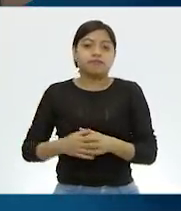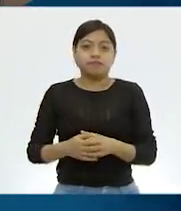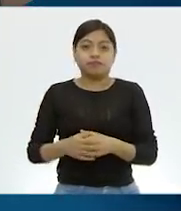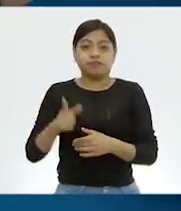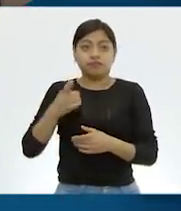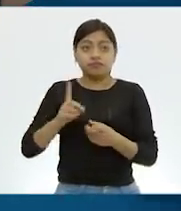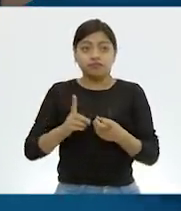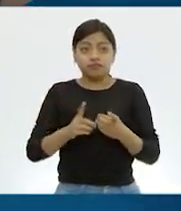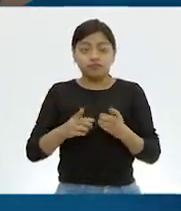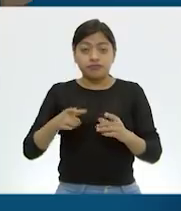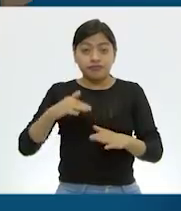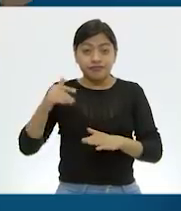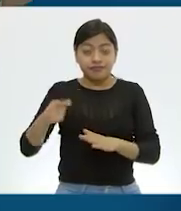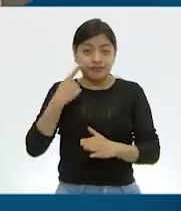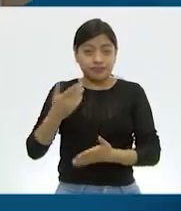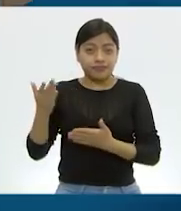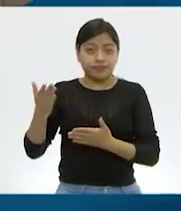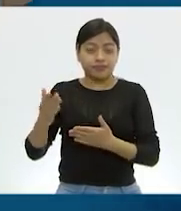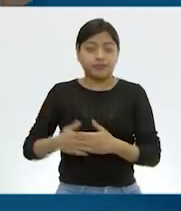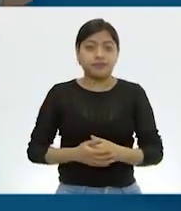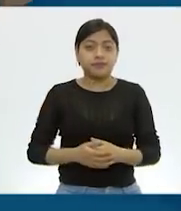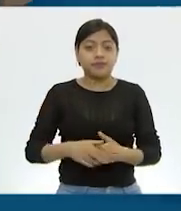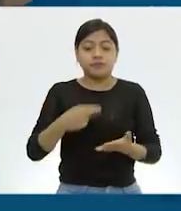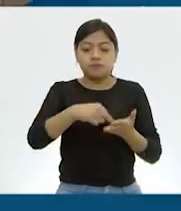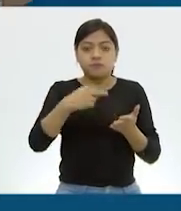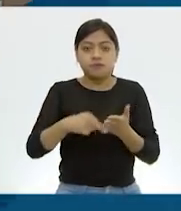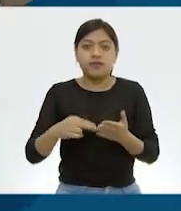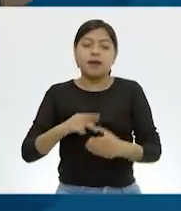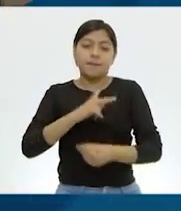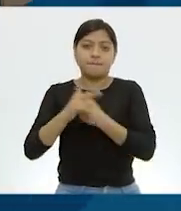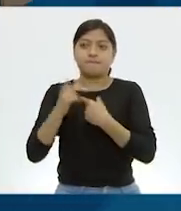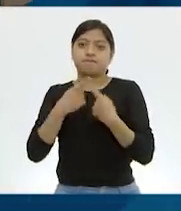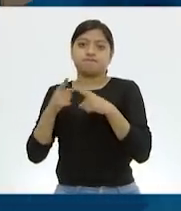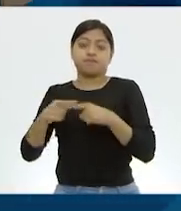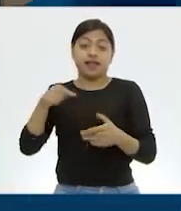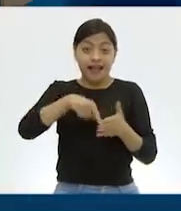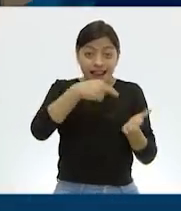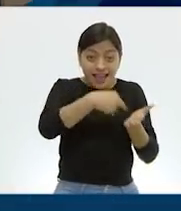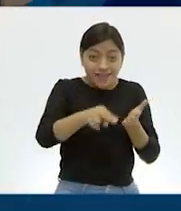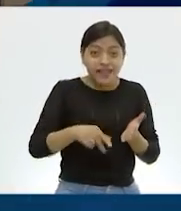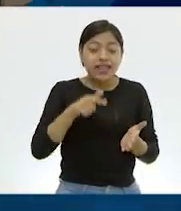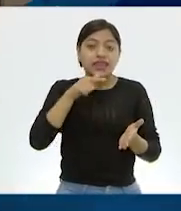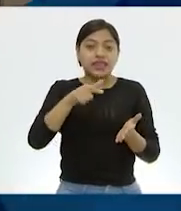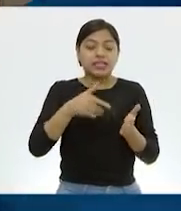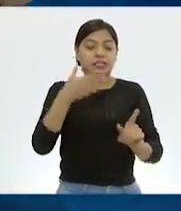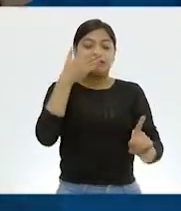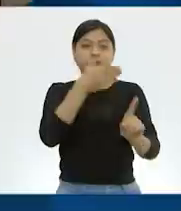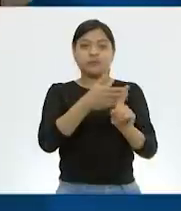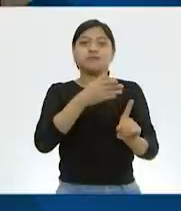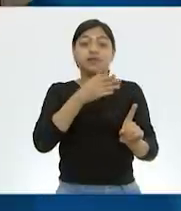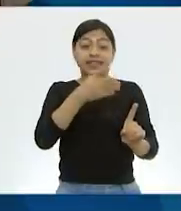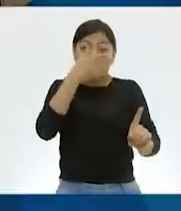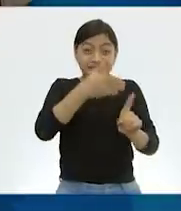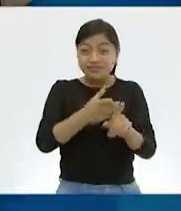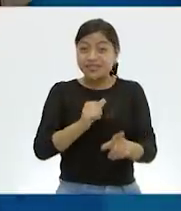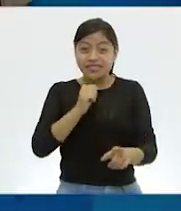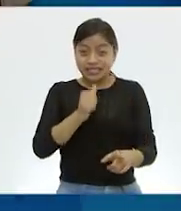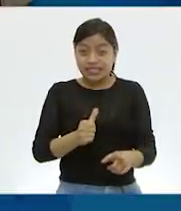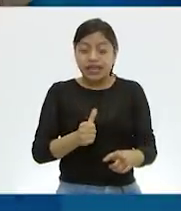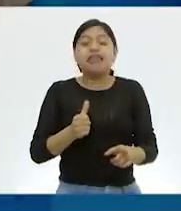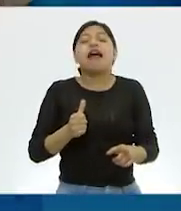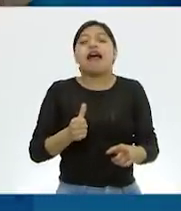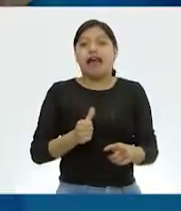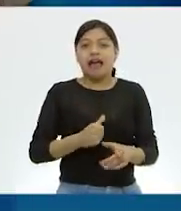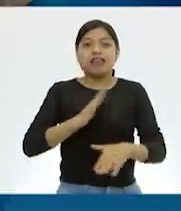sustentable tiene una agenda a nivel global que firmaron la mayoría de los países, donde se incluyen 17 objetivos que de no cumplirse traerían